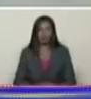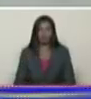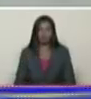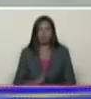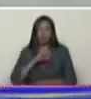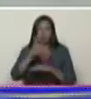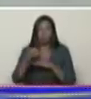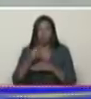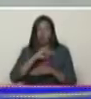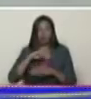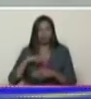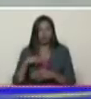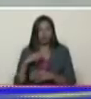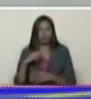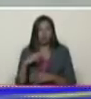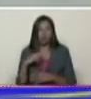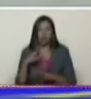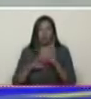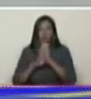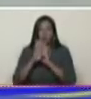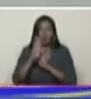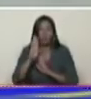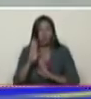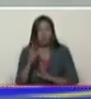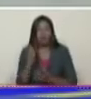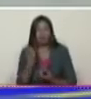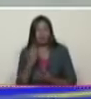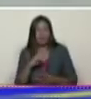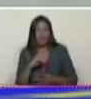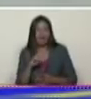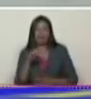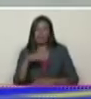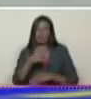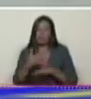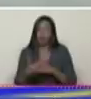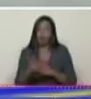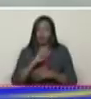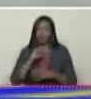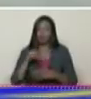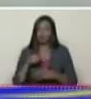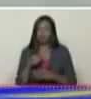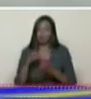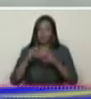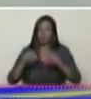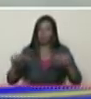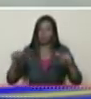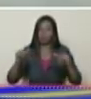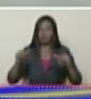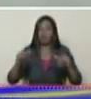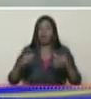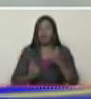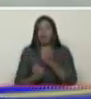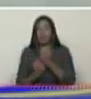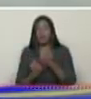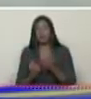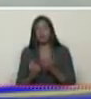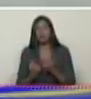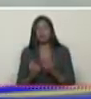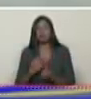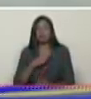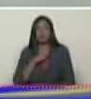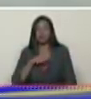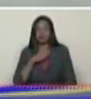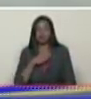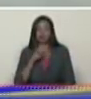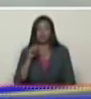que estamos desarrollando. Vamos a darle prioridad a ese plan en la territorialización de las bases de misiones.